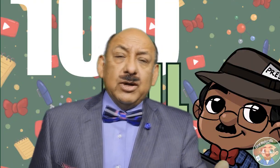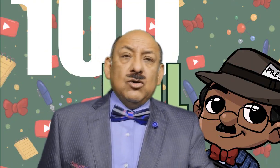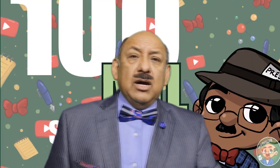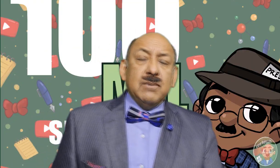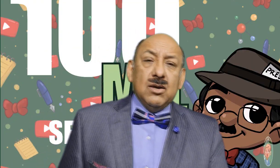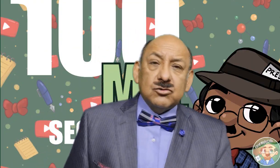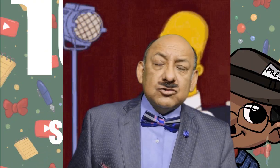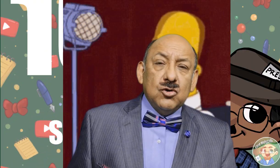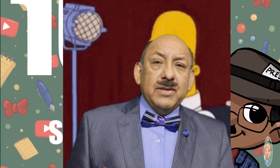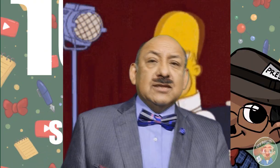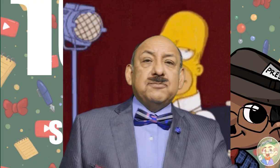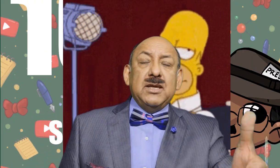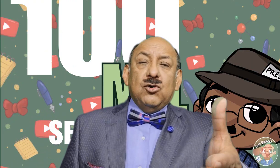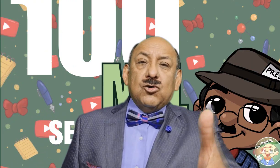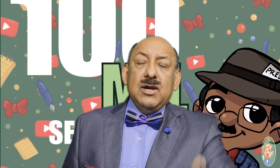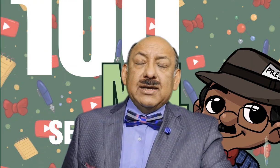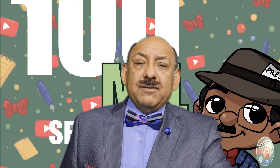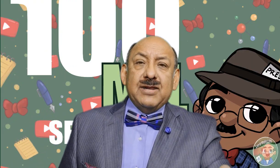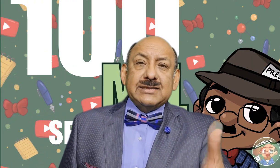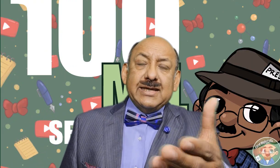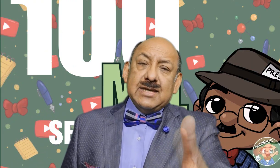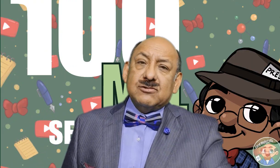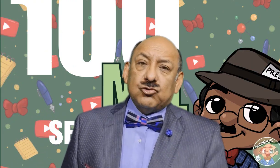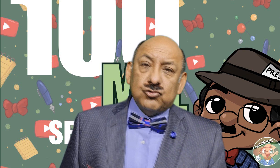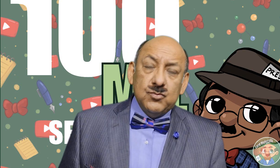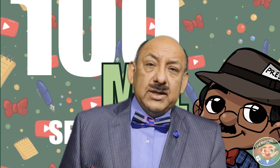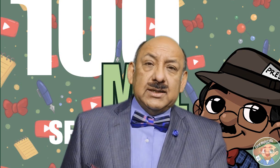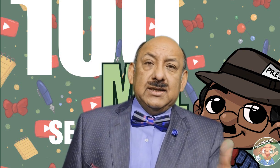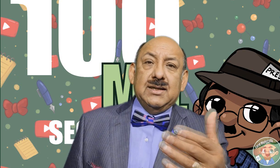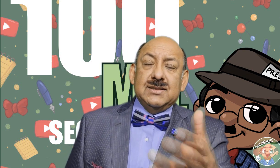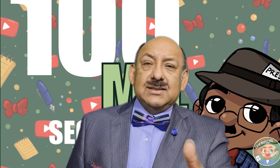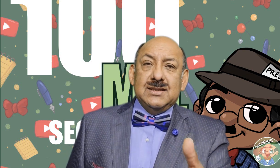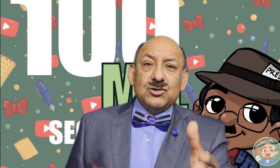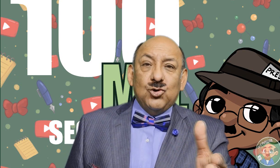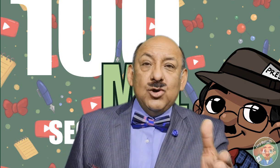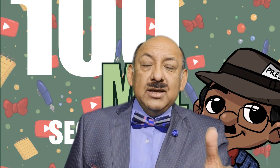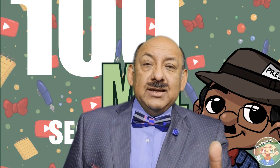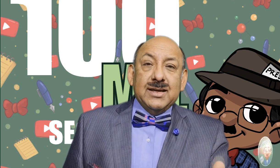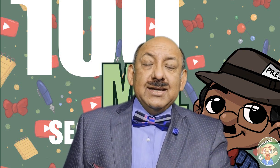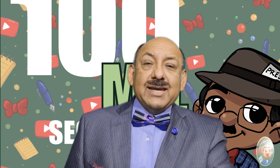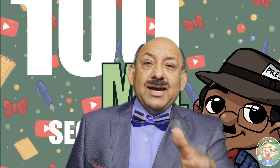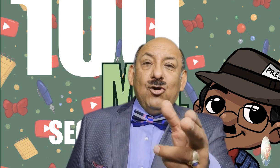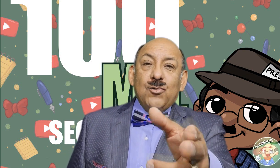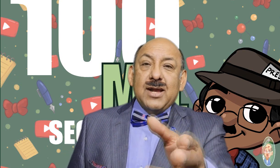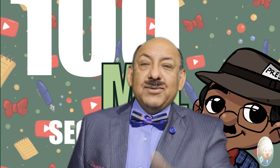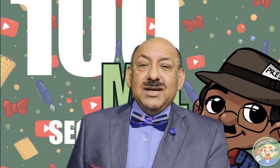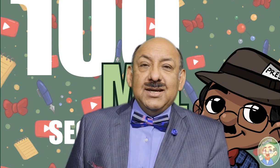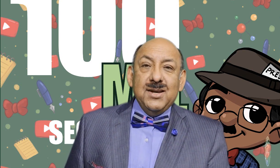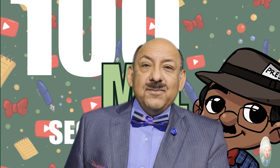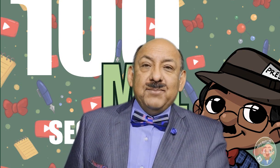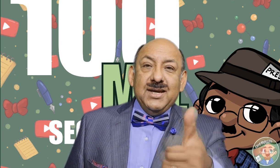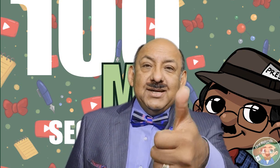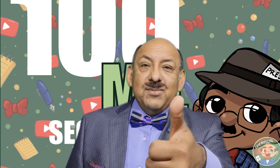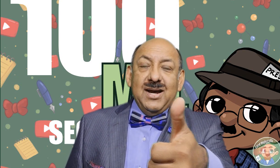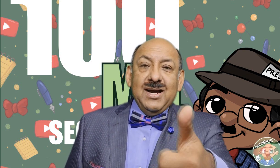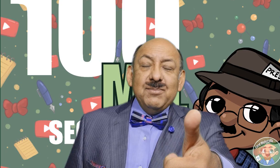Y bueno, amigos, yo me despido con la frase que ya es costumbre y que les he dicho, que el que obra bien,